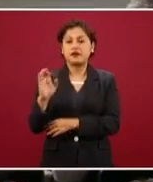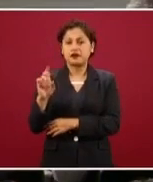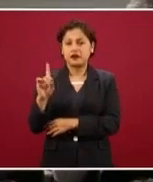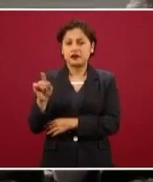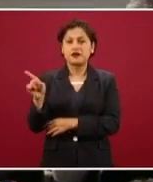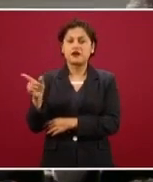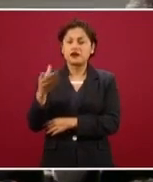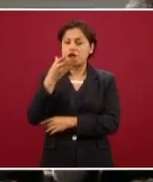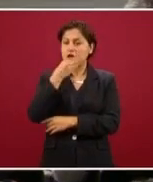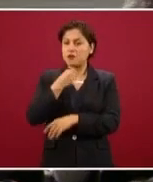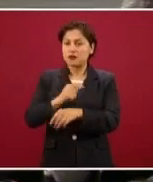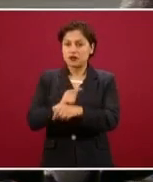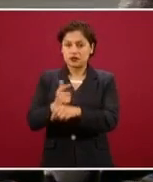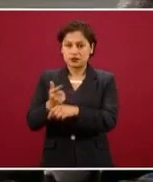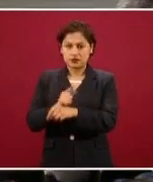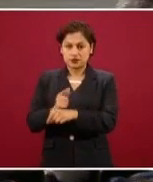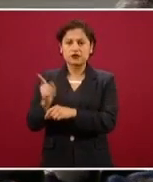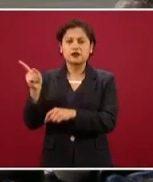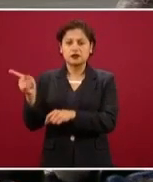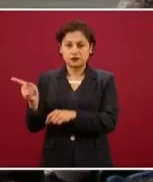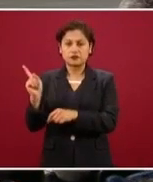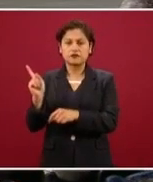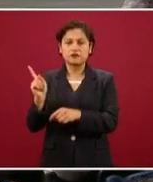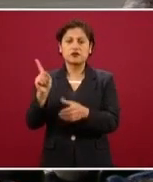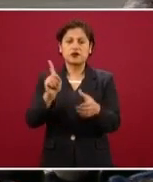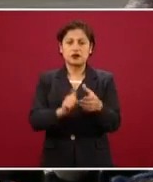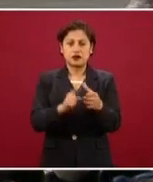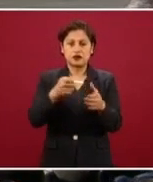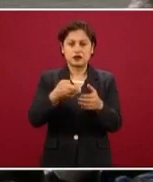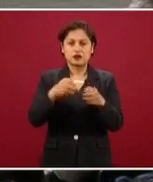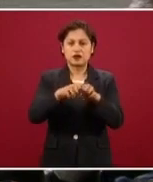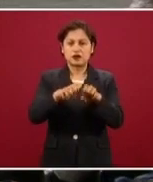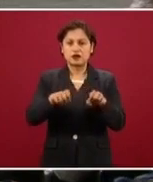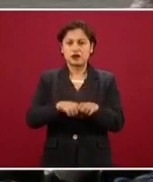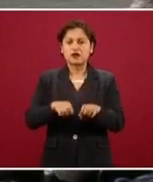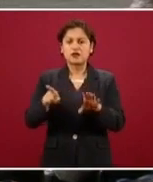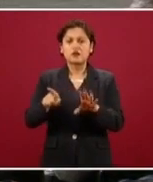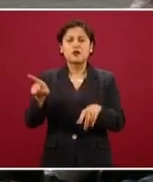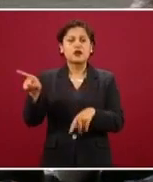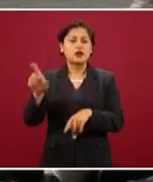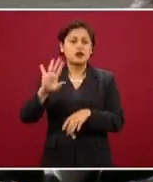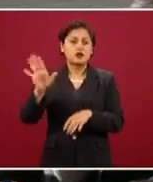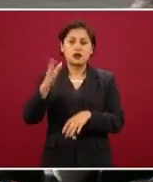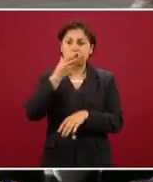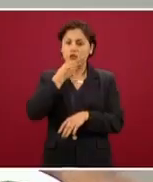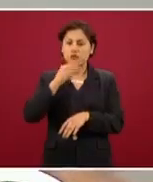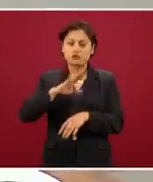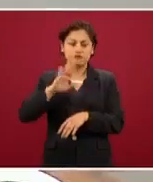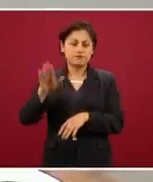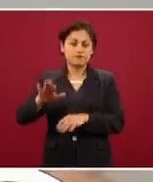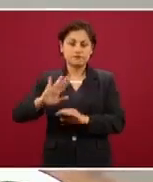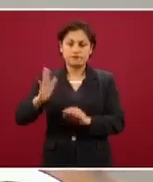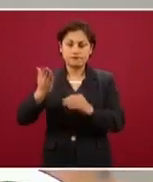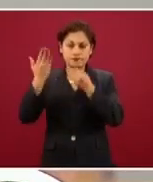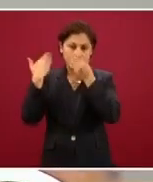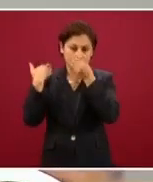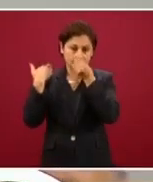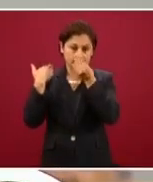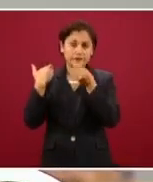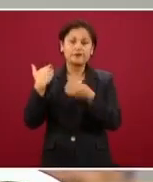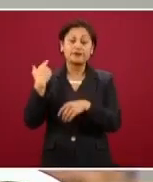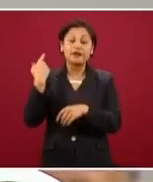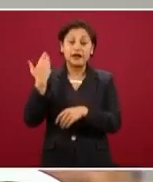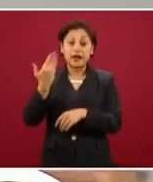el licenciado Farel, que ya falleció en el seguro, y se crearon